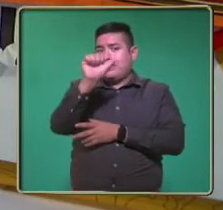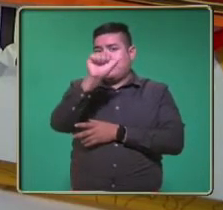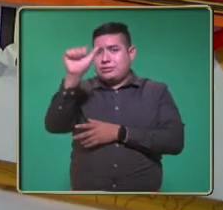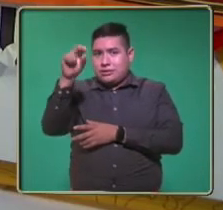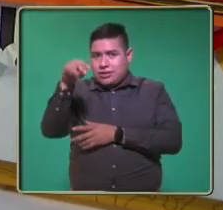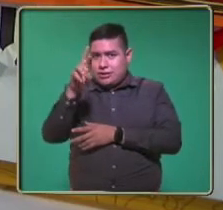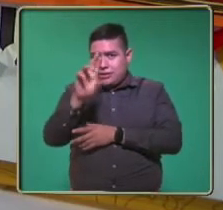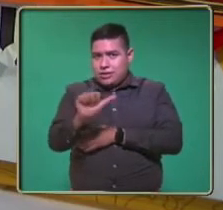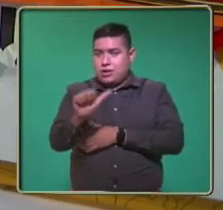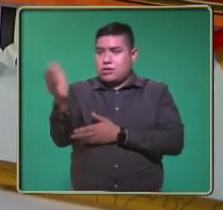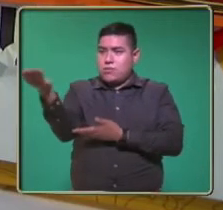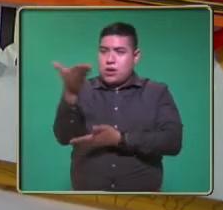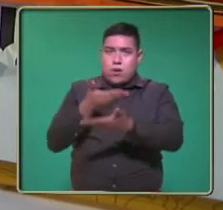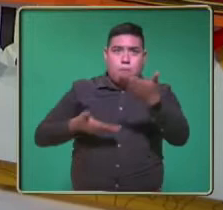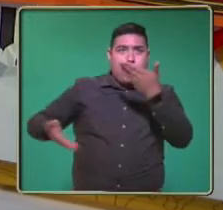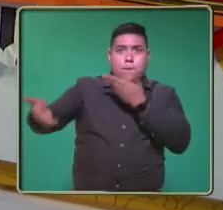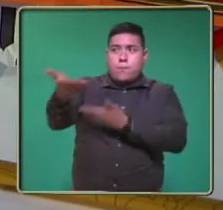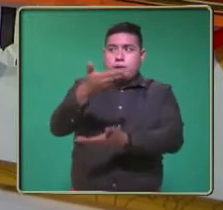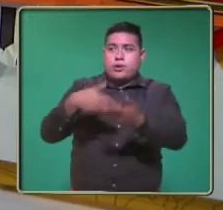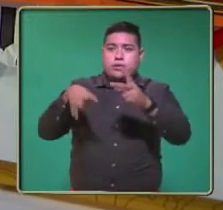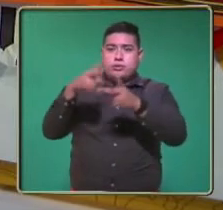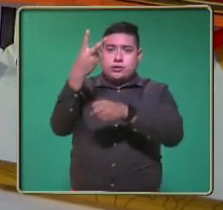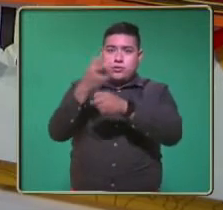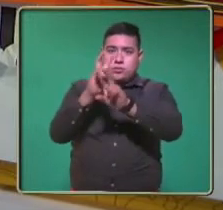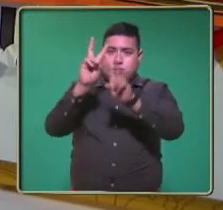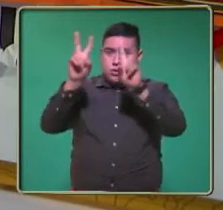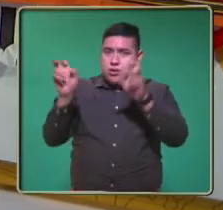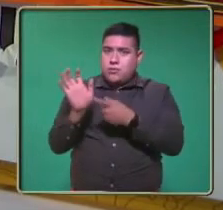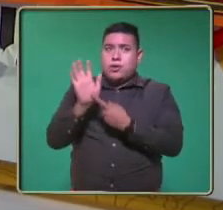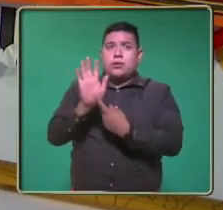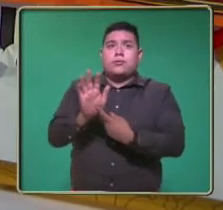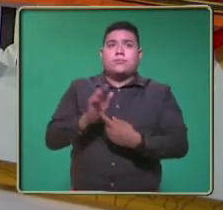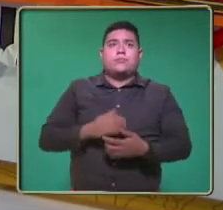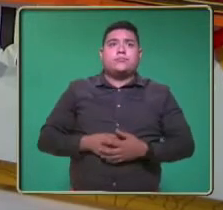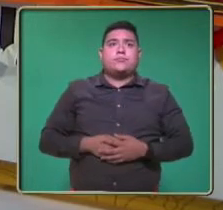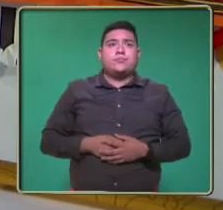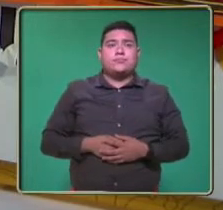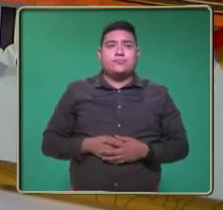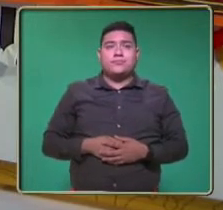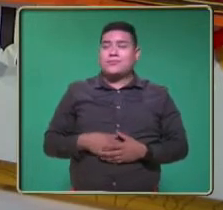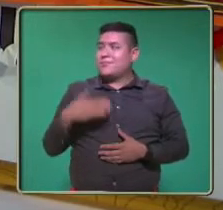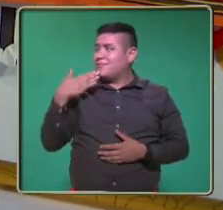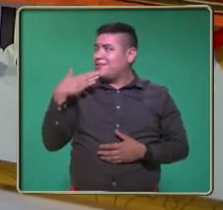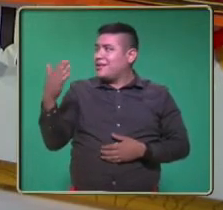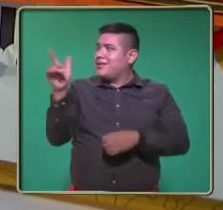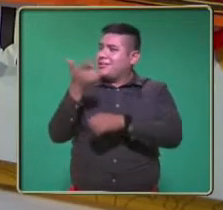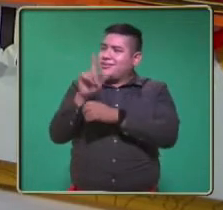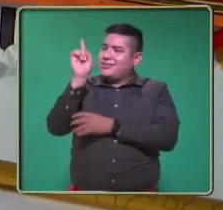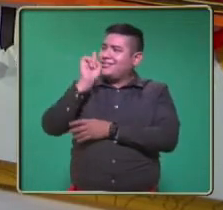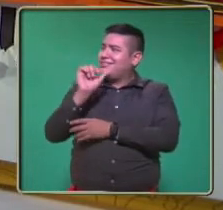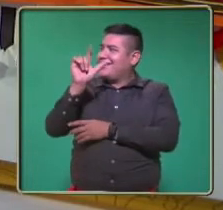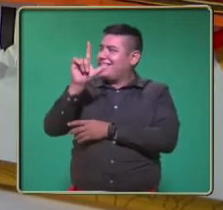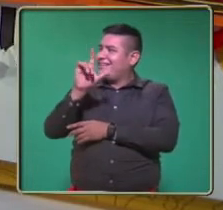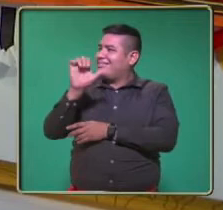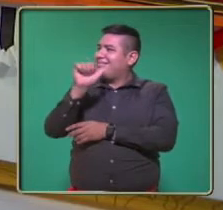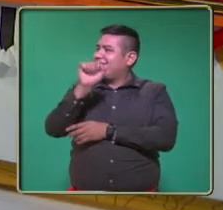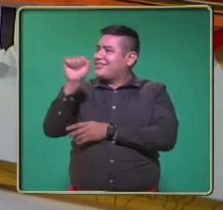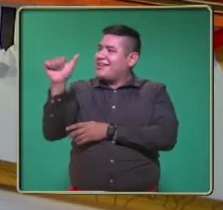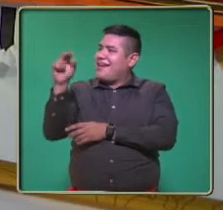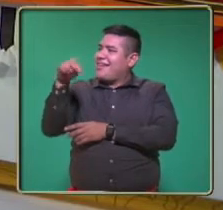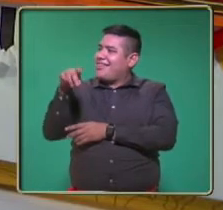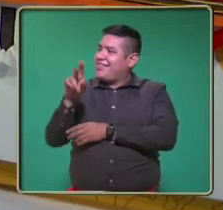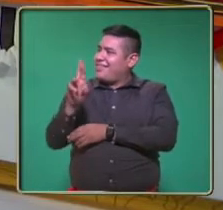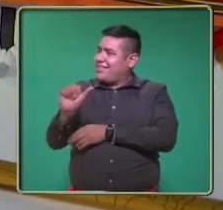compartir el segundo tema del día de hoy. Bueno, licenciada Alessandra, cedo